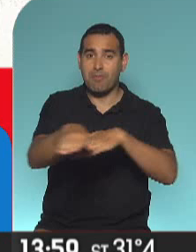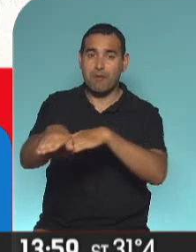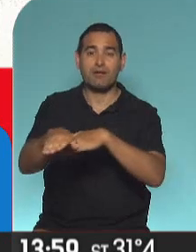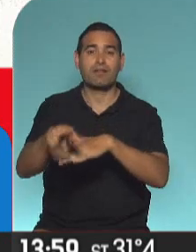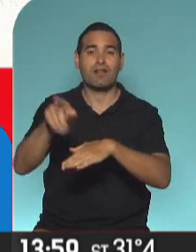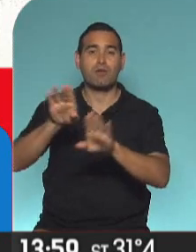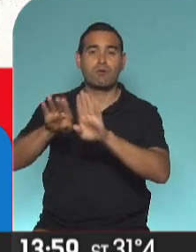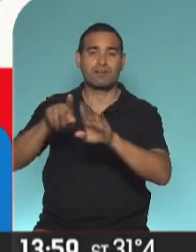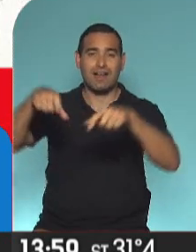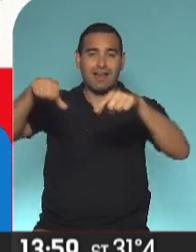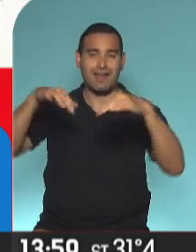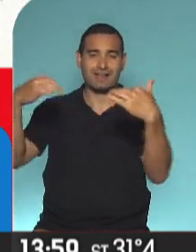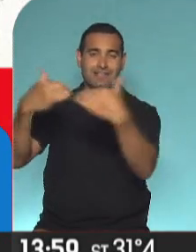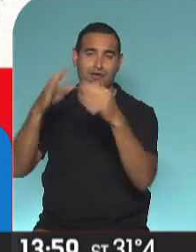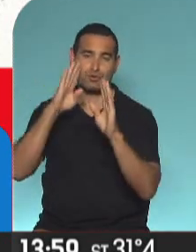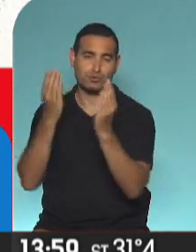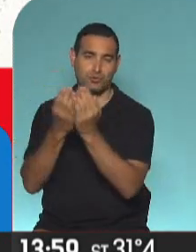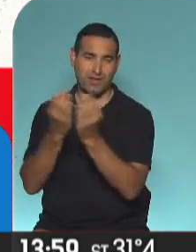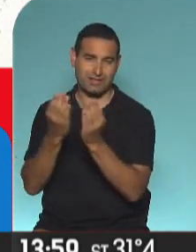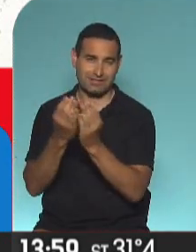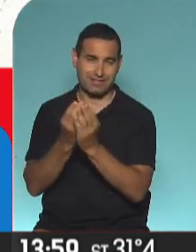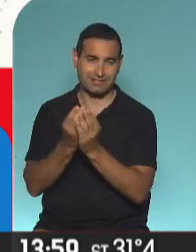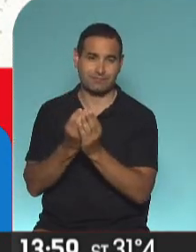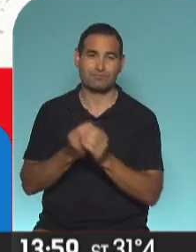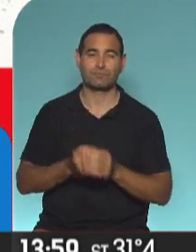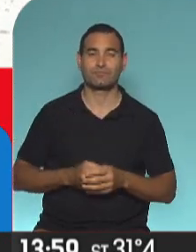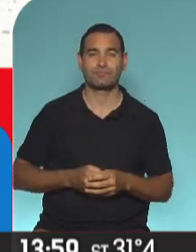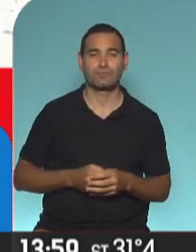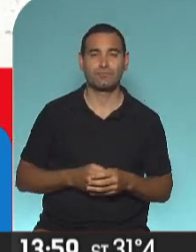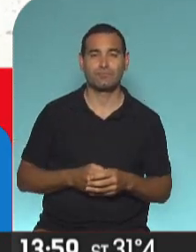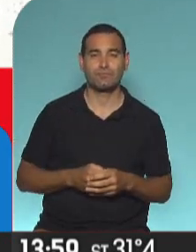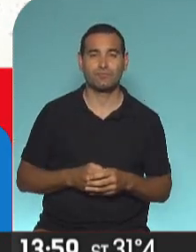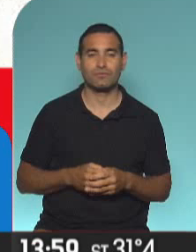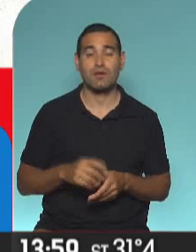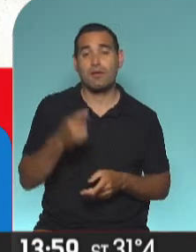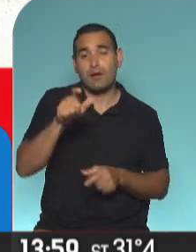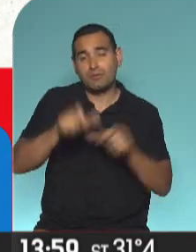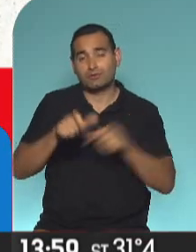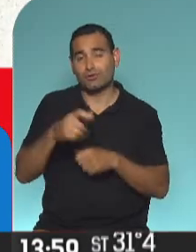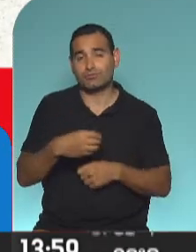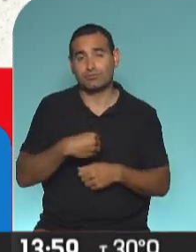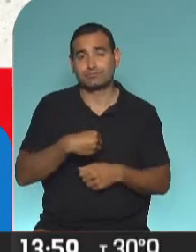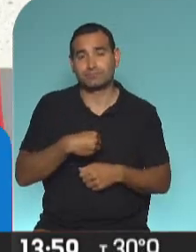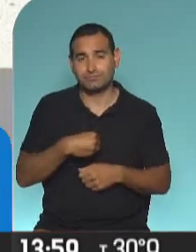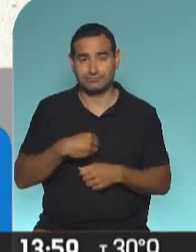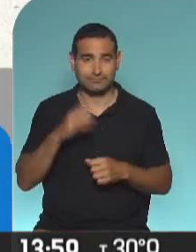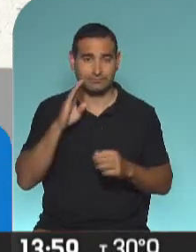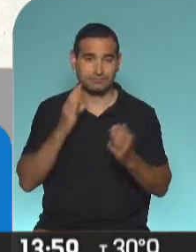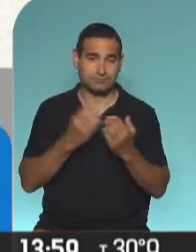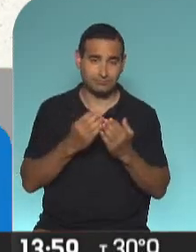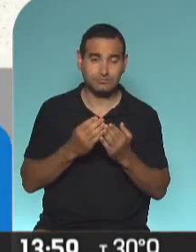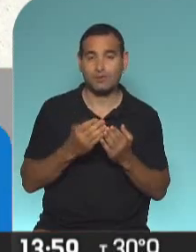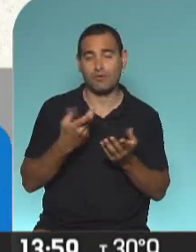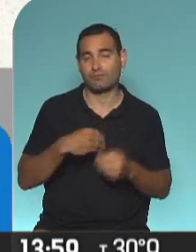puerta del Estadio de Estudiantes de La Plata en 1:57 para que los fanáticos del Pincha o de